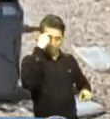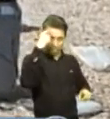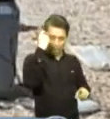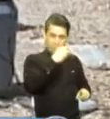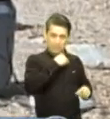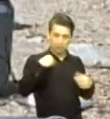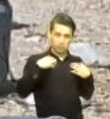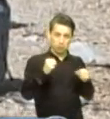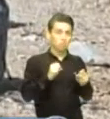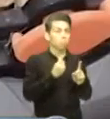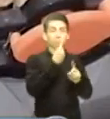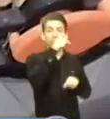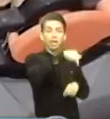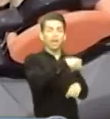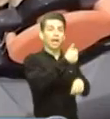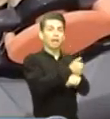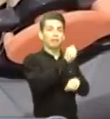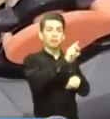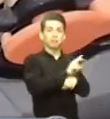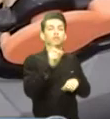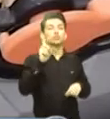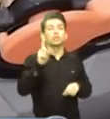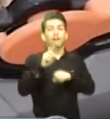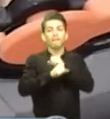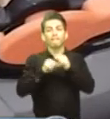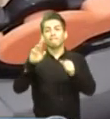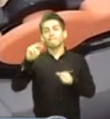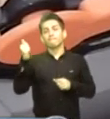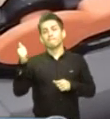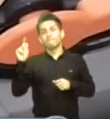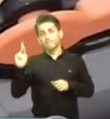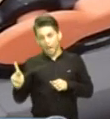otros lugares han notado rechazo a la vacunación. No,